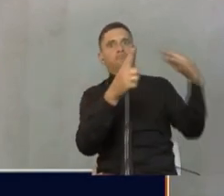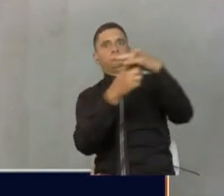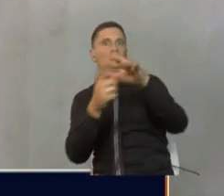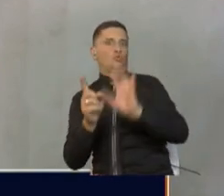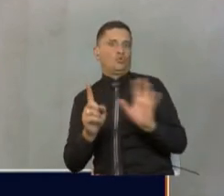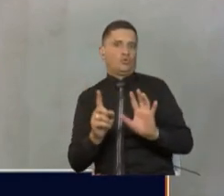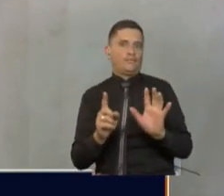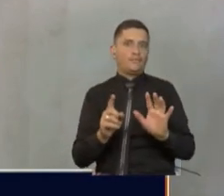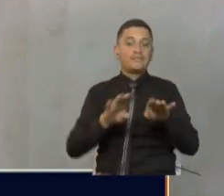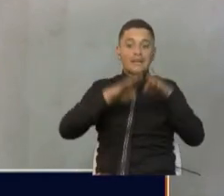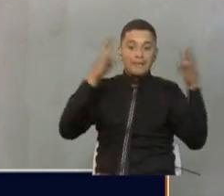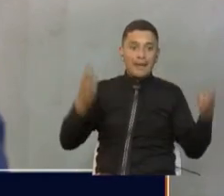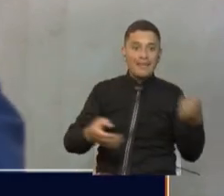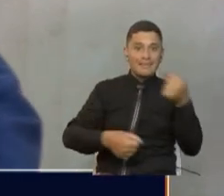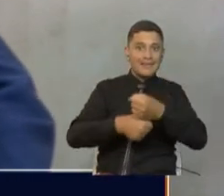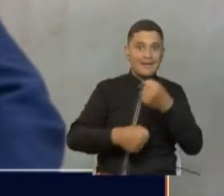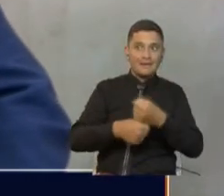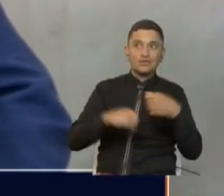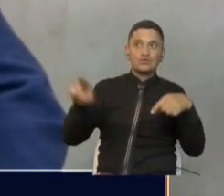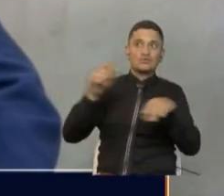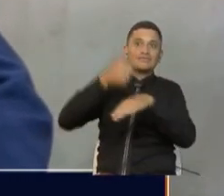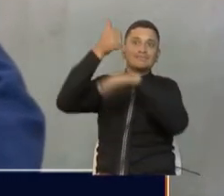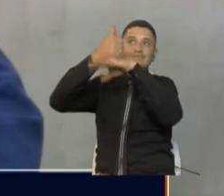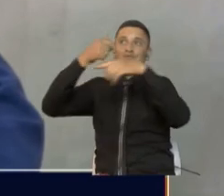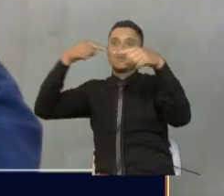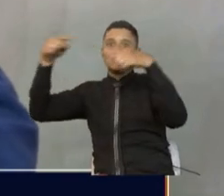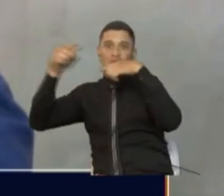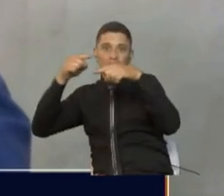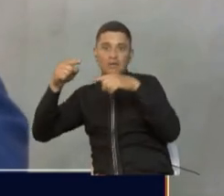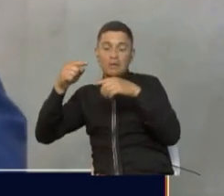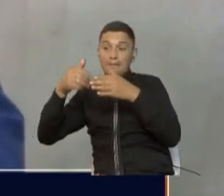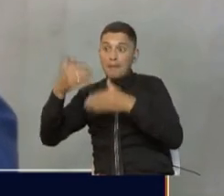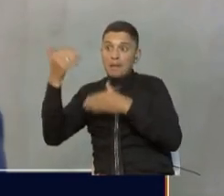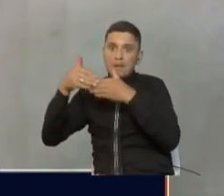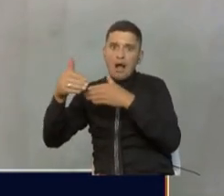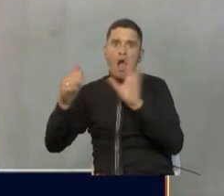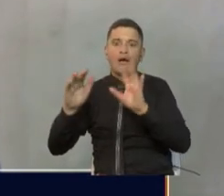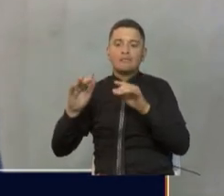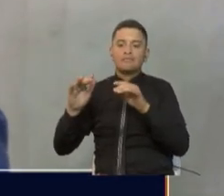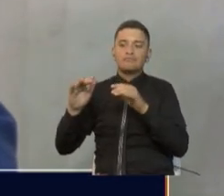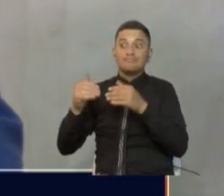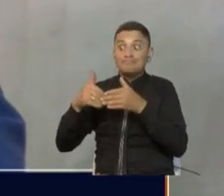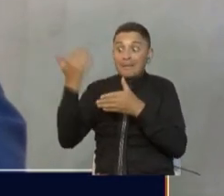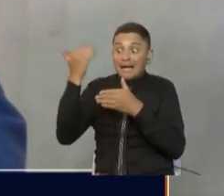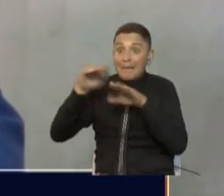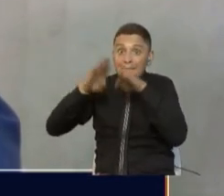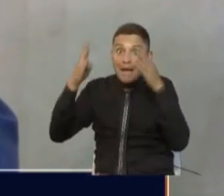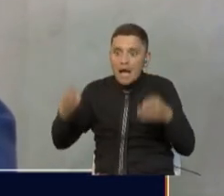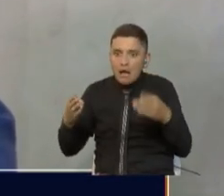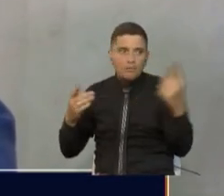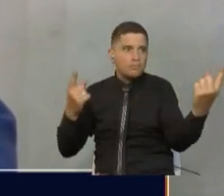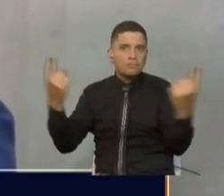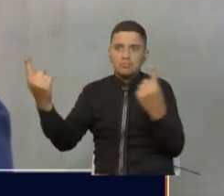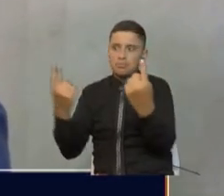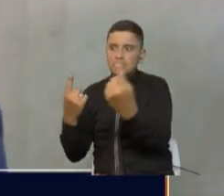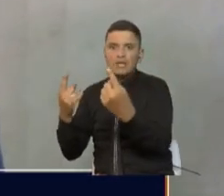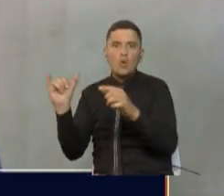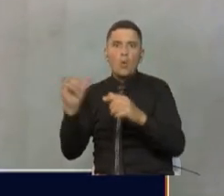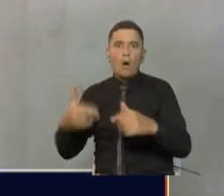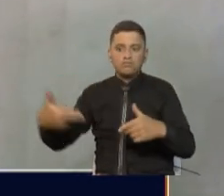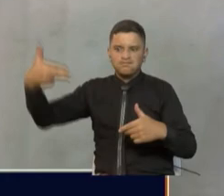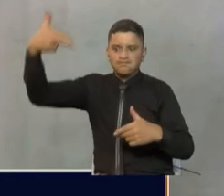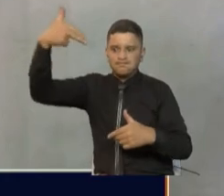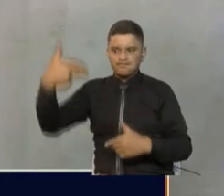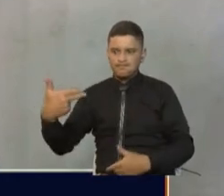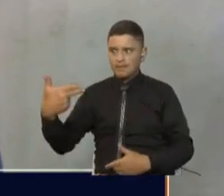de trabajo con funcionarios de la superintendencia cuando el inicio de la mesa implica colocar un revólver encima de la